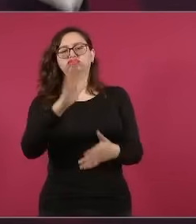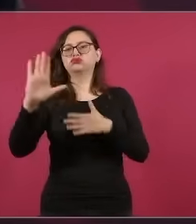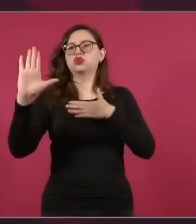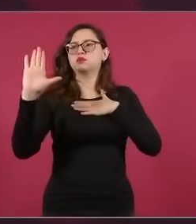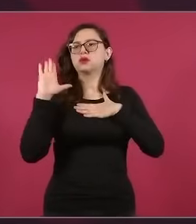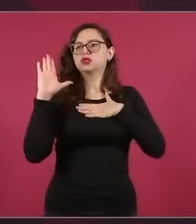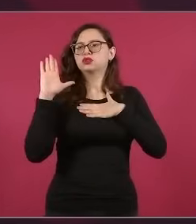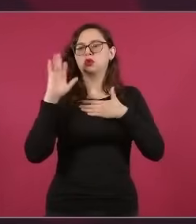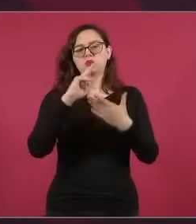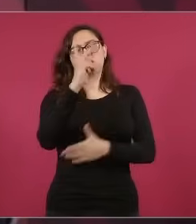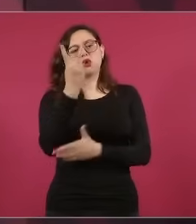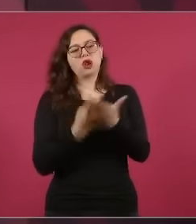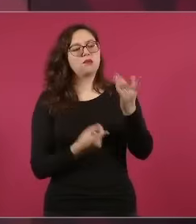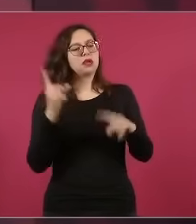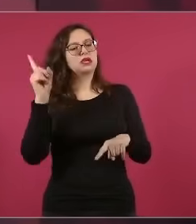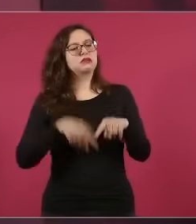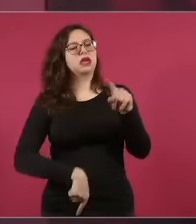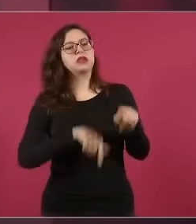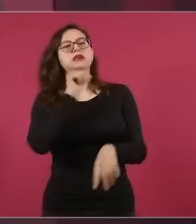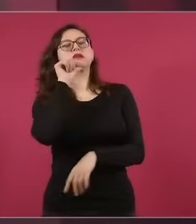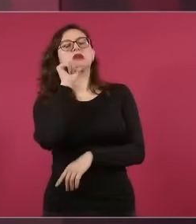nos equivocamos,